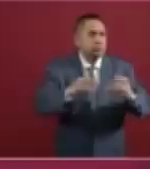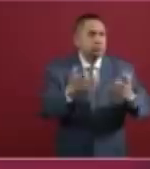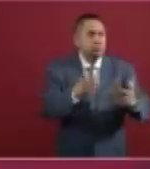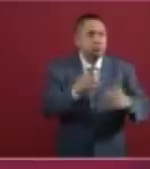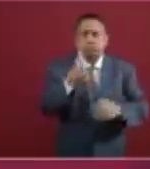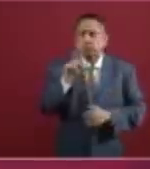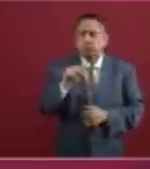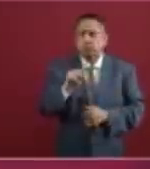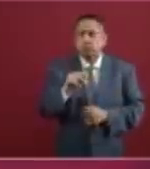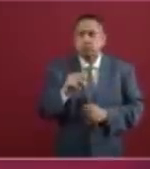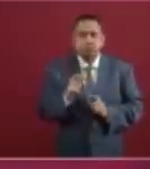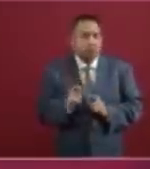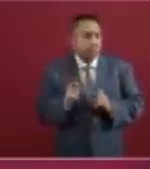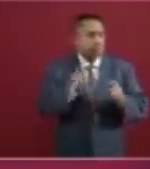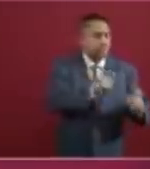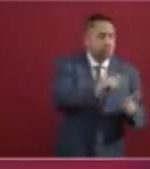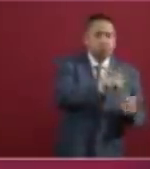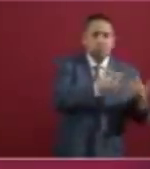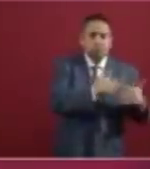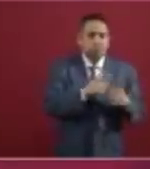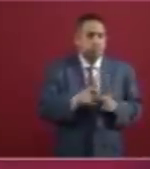De todo el gobierno,